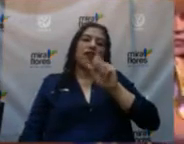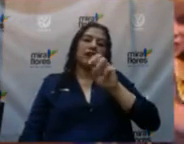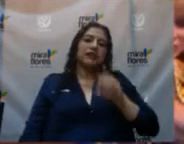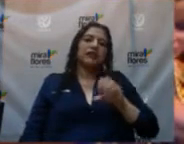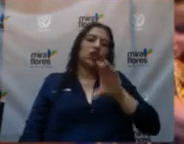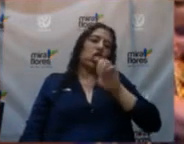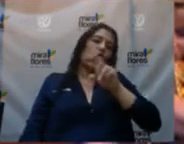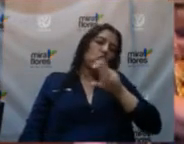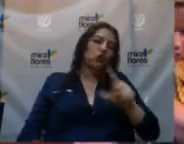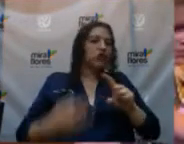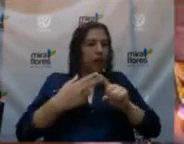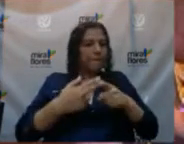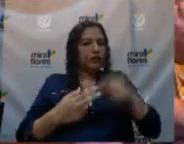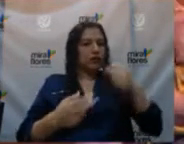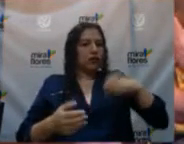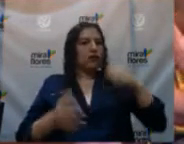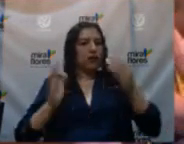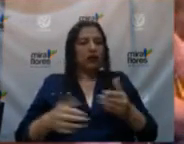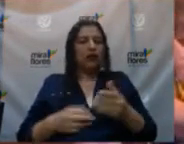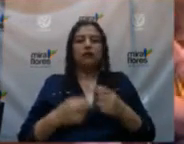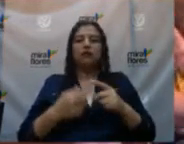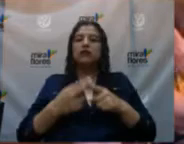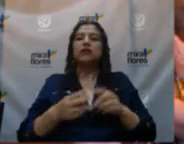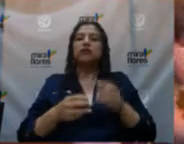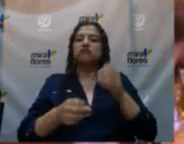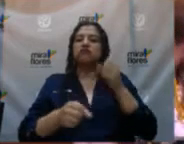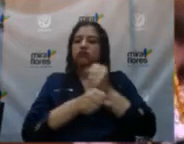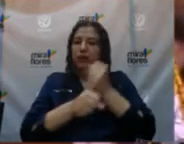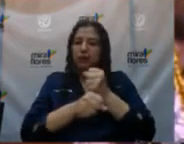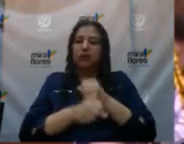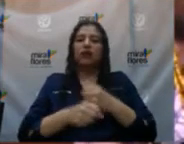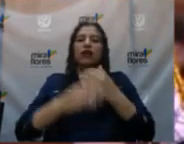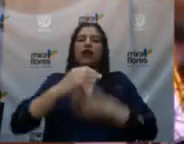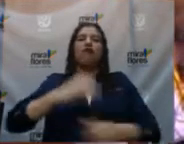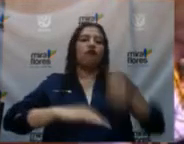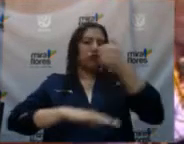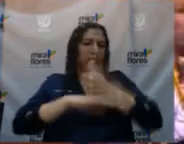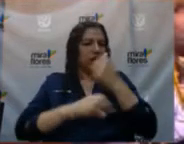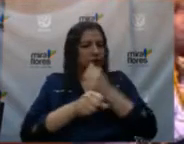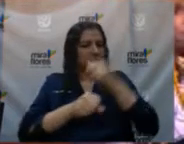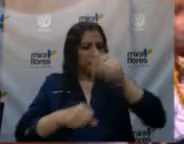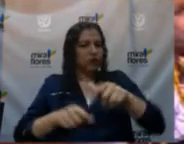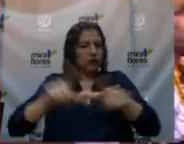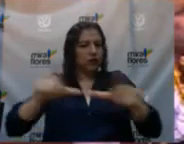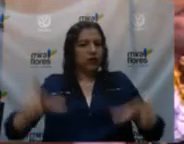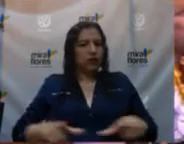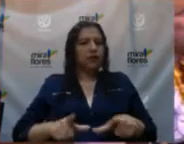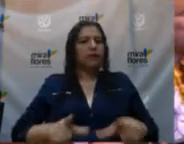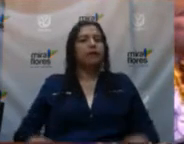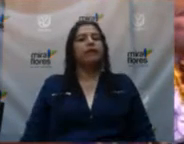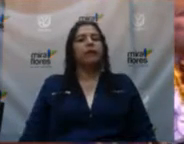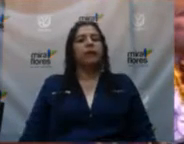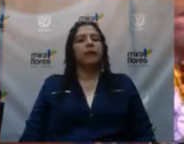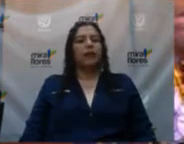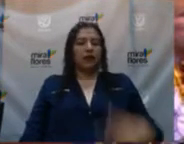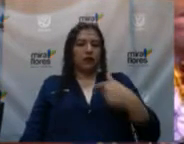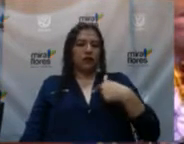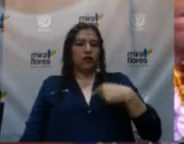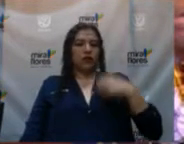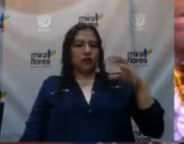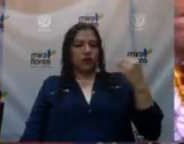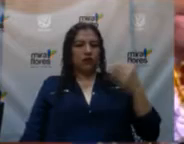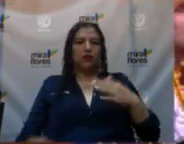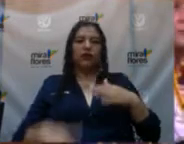alcalde, continuó su arduo trabajo, que era fundar y trabajar por nuestro distrito. Yo soy adolescente